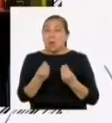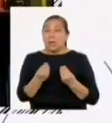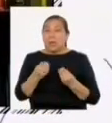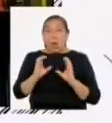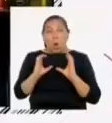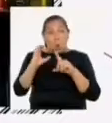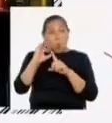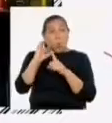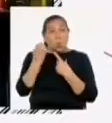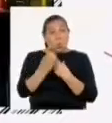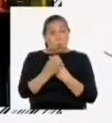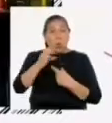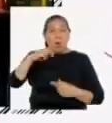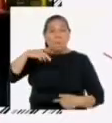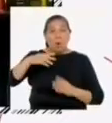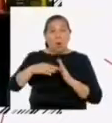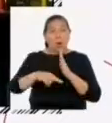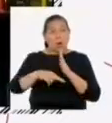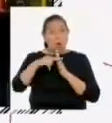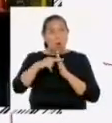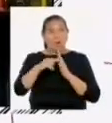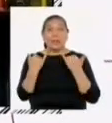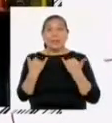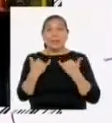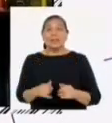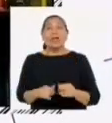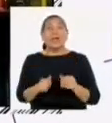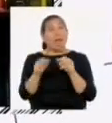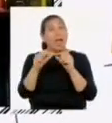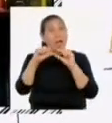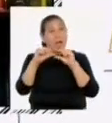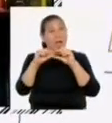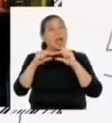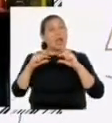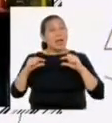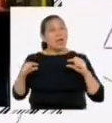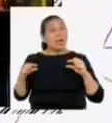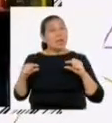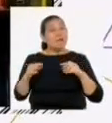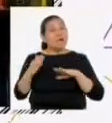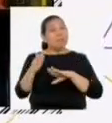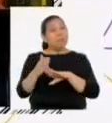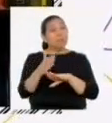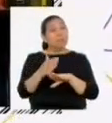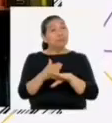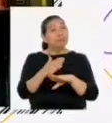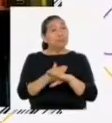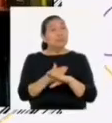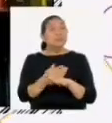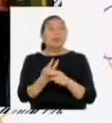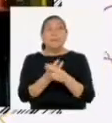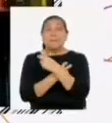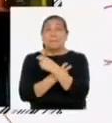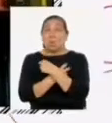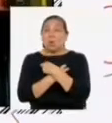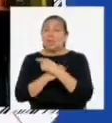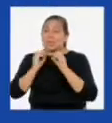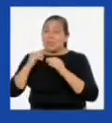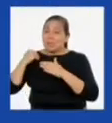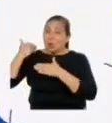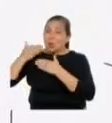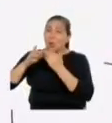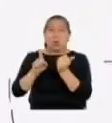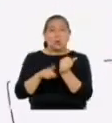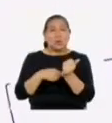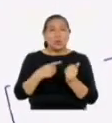los mochicas se desarrollan en la costa norte y en este mismo escenario geográfico y territorial se desarrollan los Lambayeque de manera